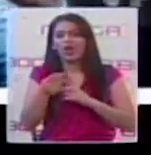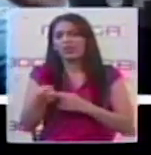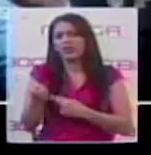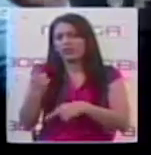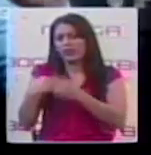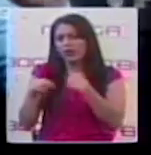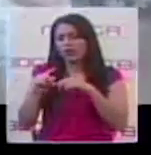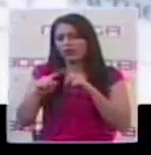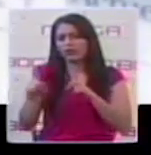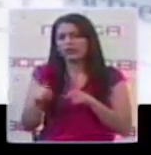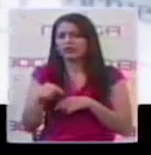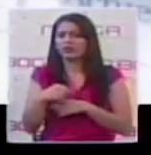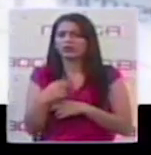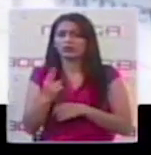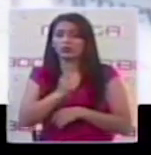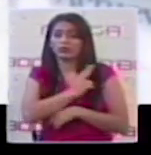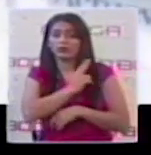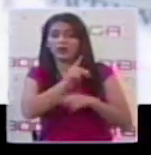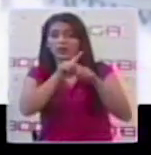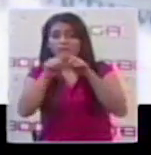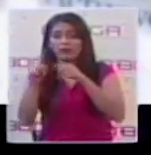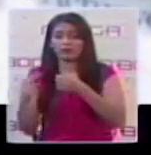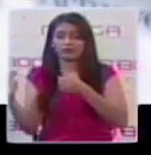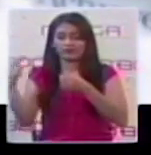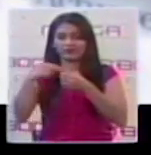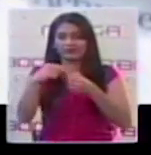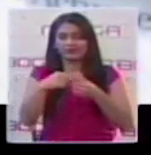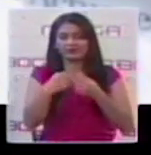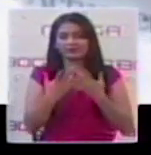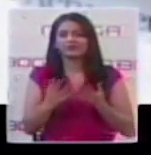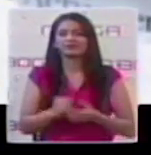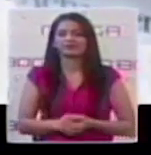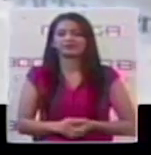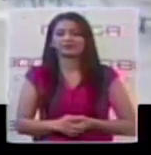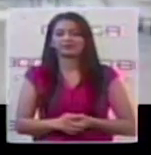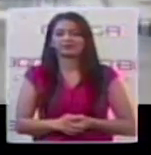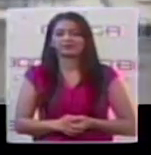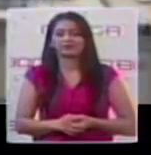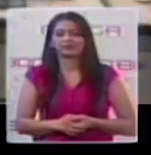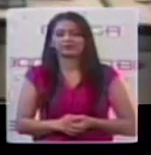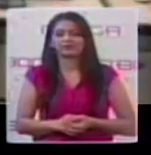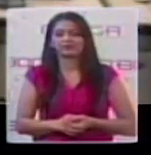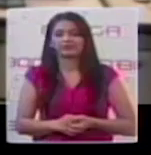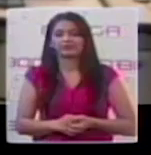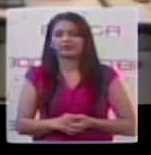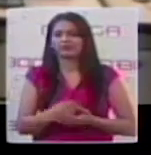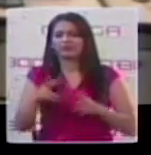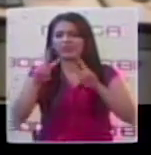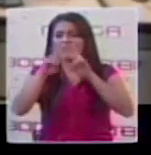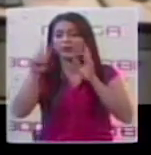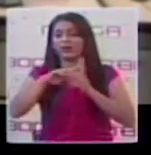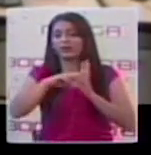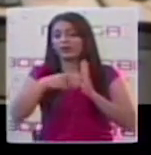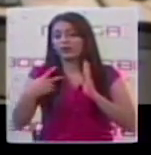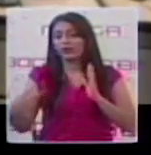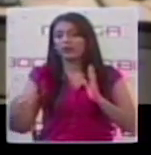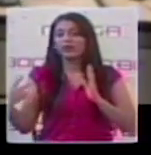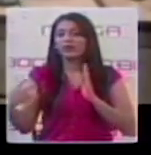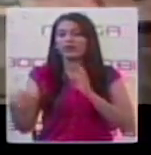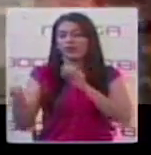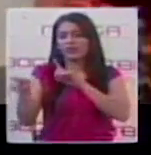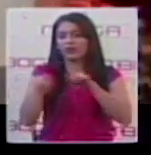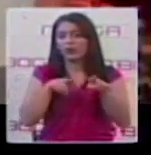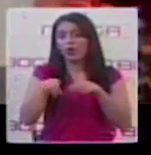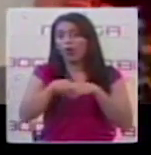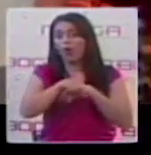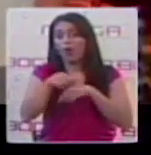estudiantes universitarios que tuvieron que convertirse en CEOs de una startup tecnológica y de esa forma pues competir ante